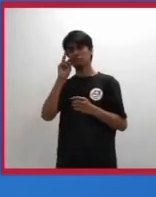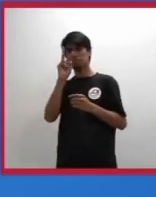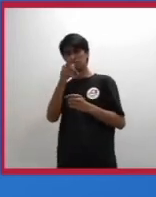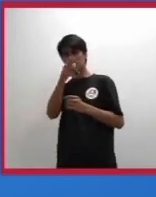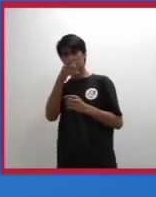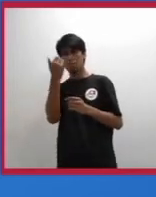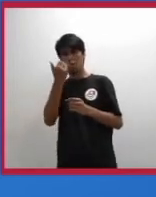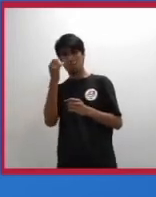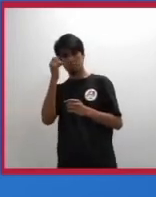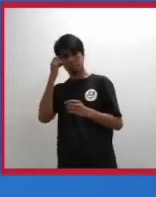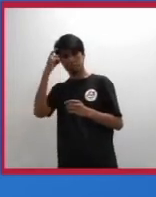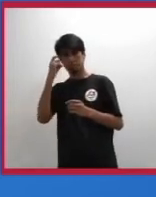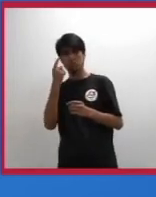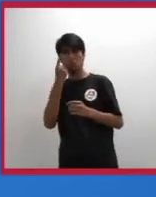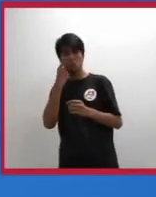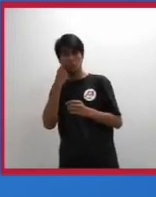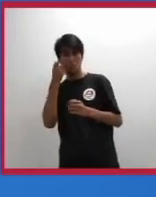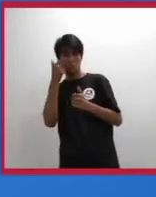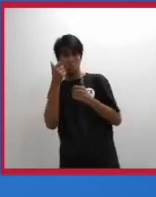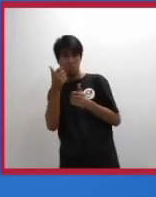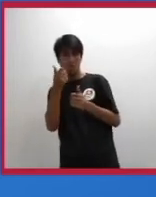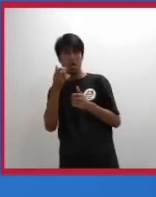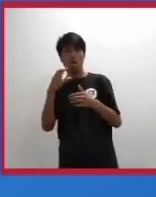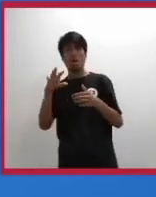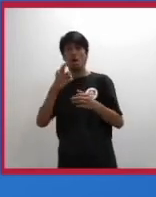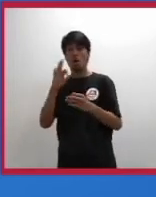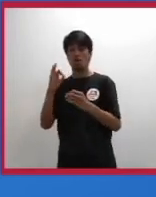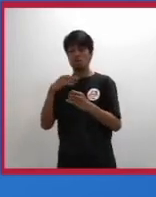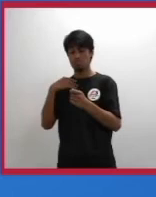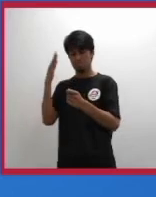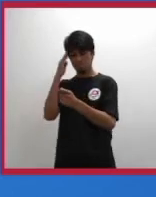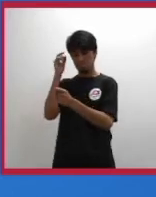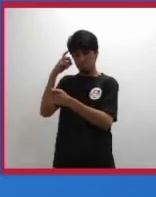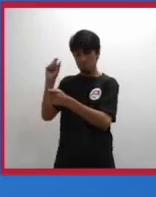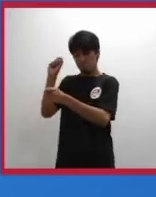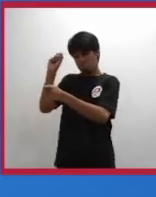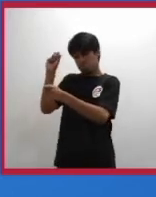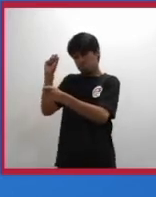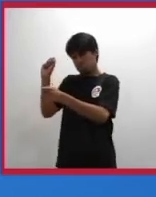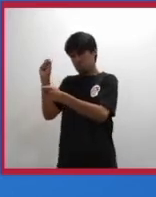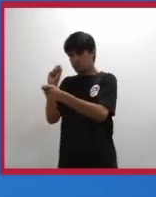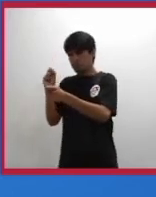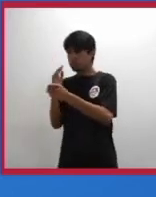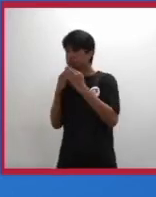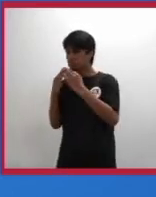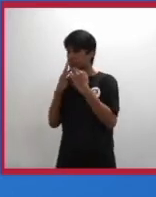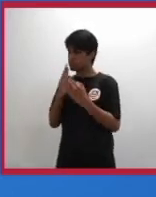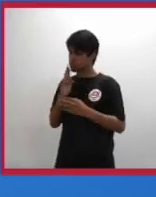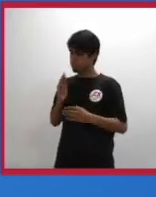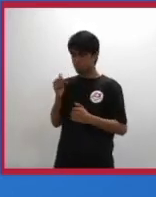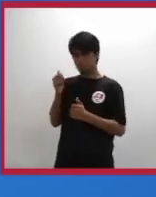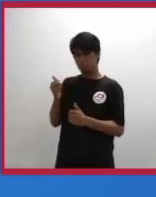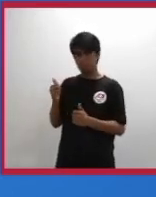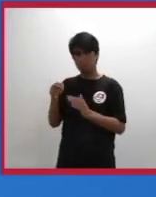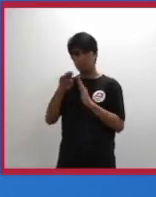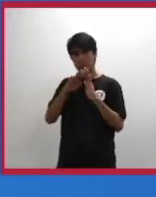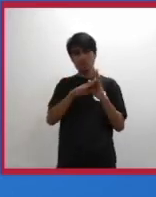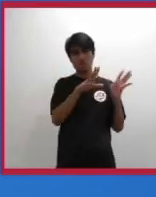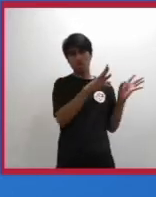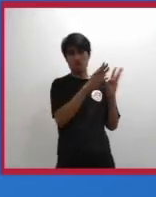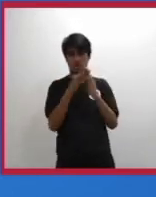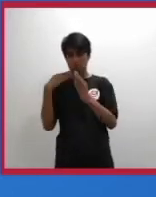el nivel de conocimiento e interpretación de lo que nosotros hemos señalado hasta